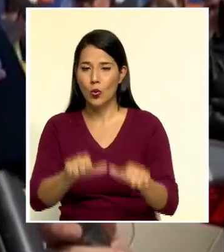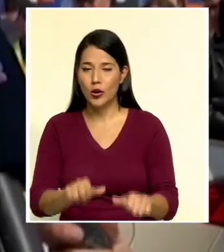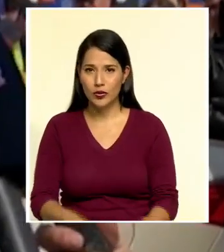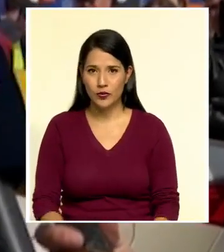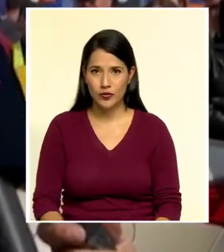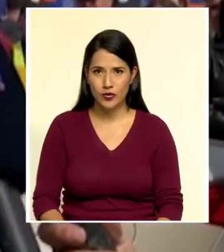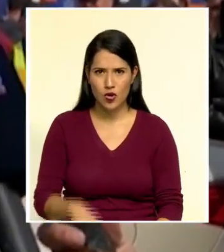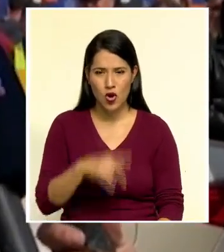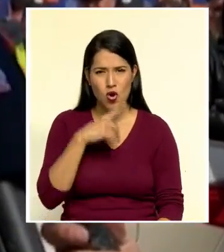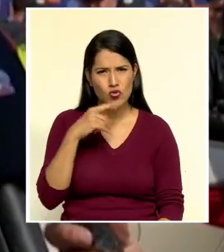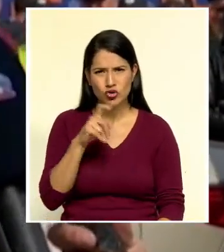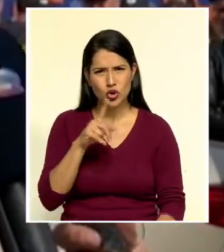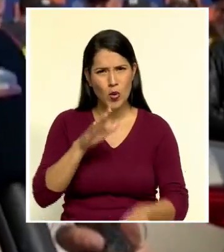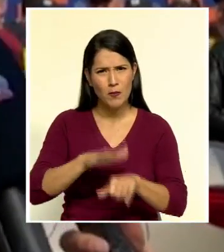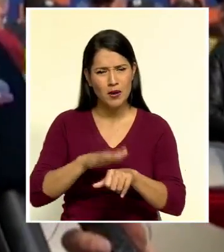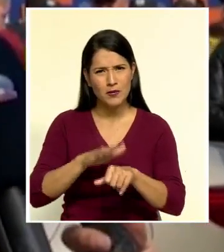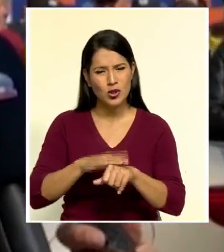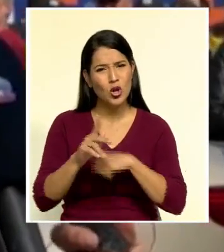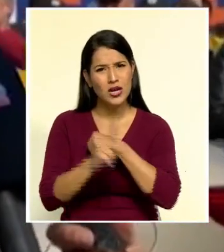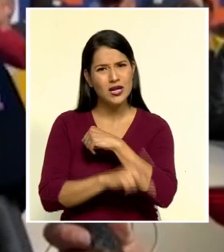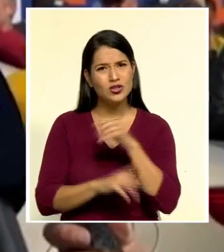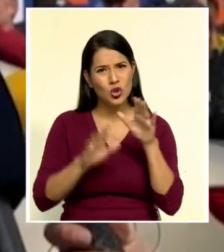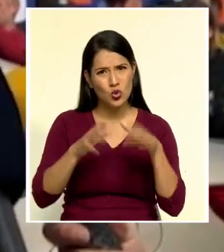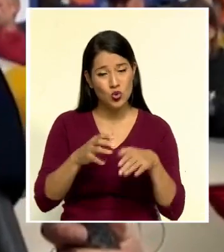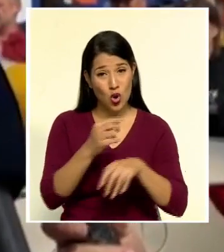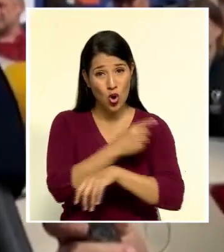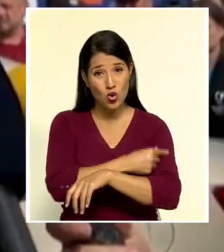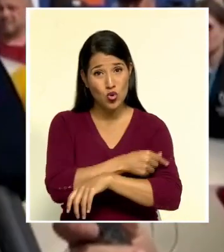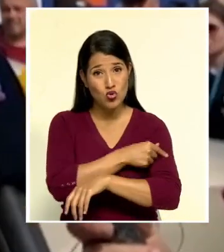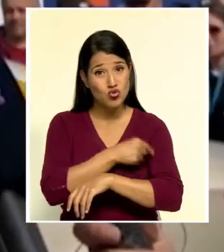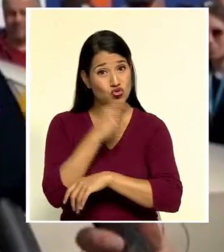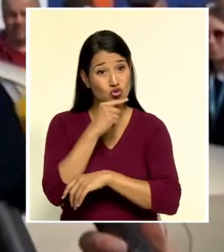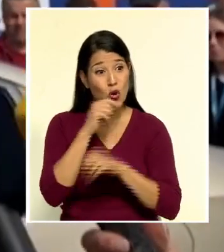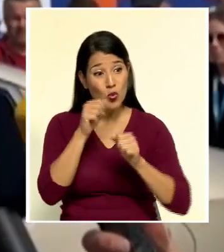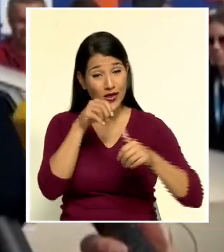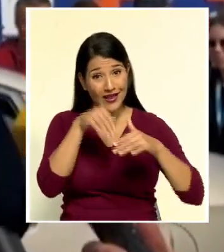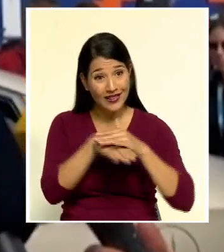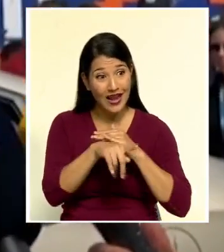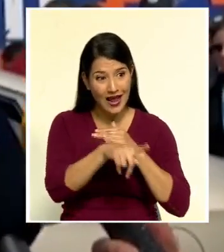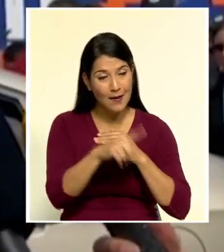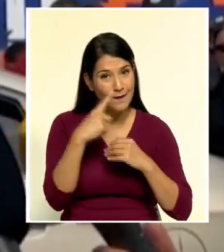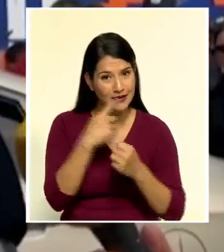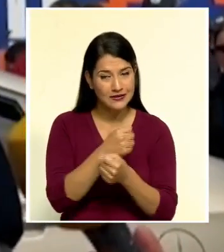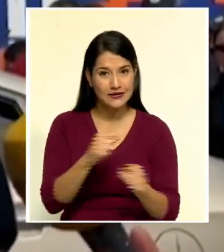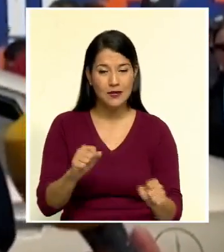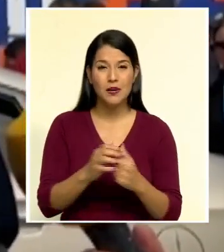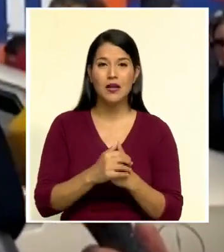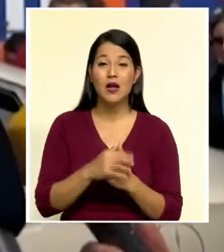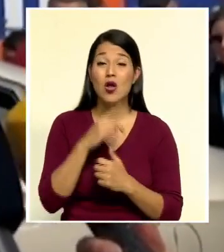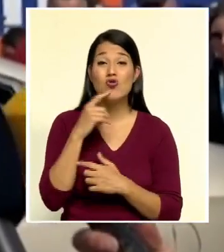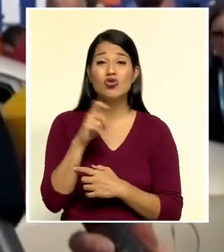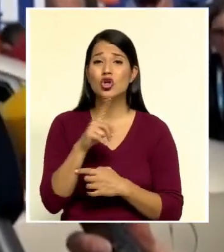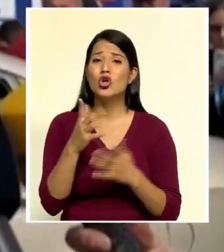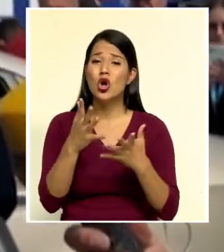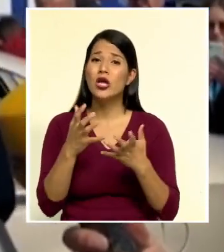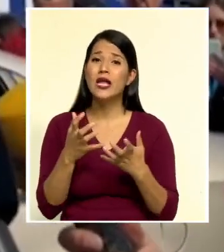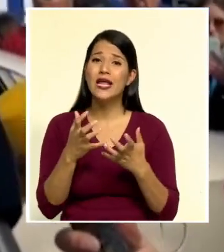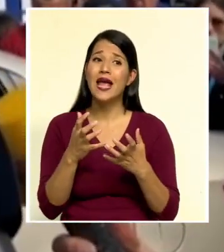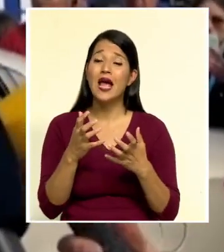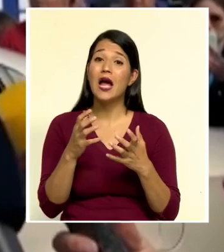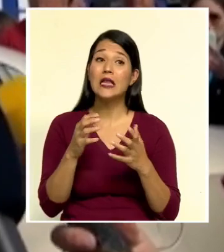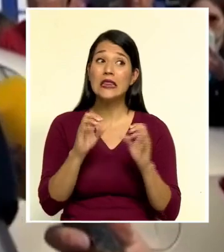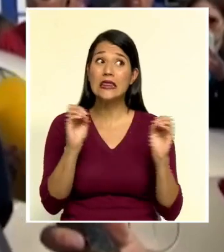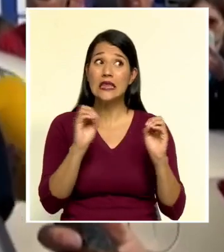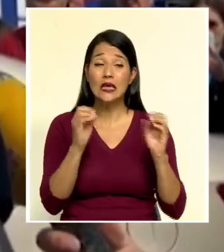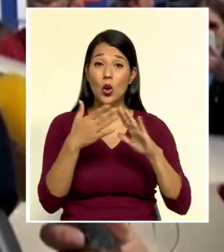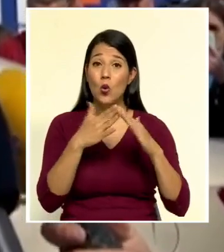Rusia no permitió que las Naciones Unidas y la Cruz Roja entraran en el lugar de evacuación de Mariupol, decía Vereshchuk. Rusia no quería que ni la comunidad internacional, ni